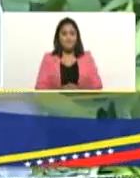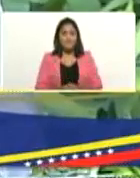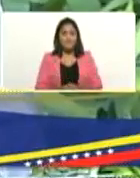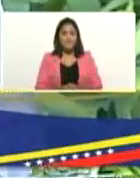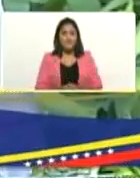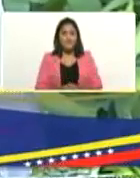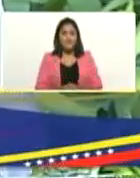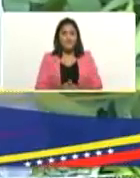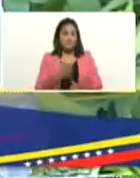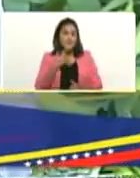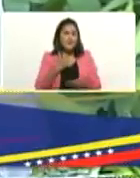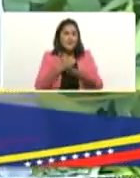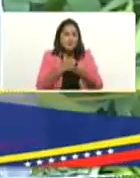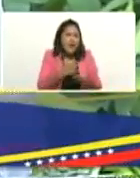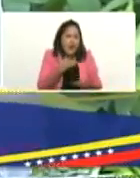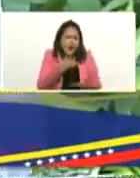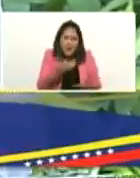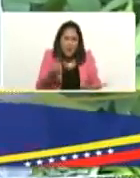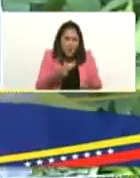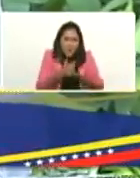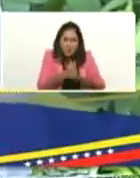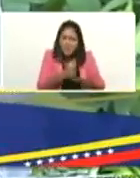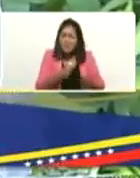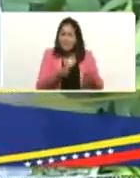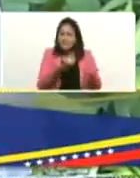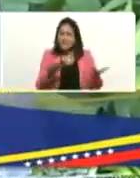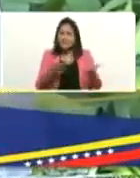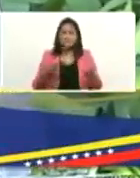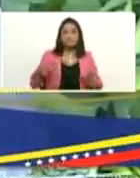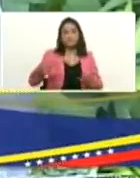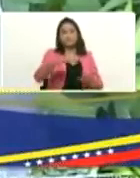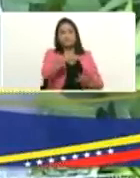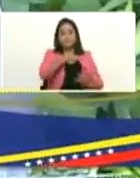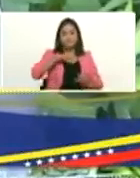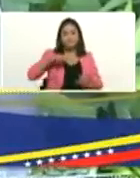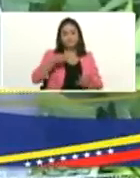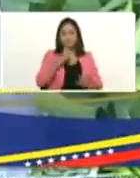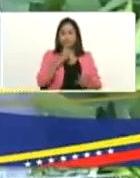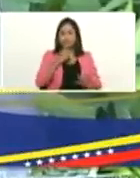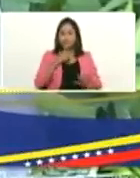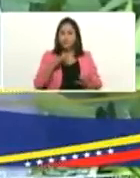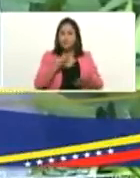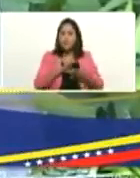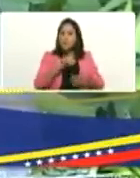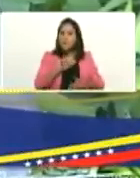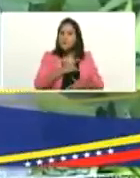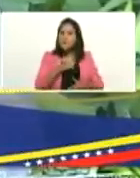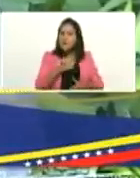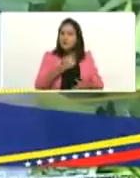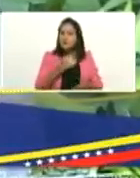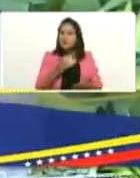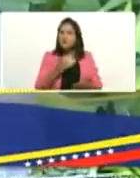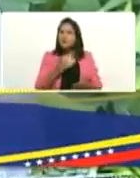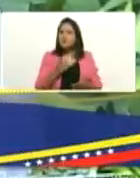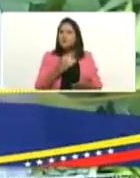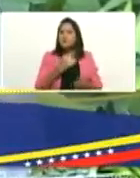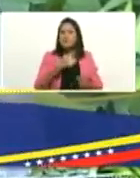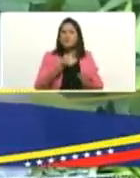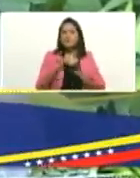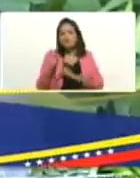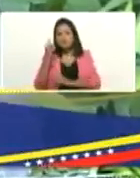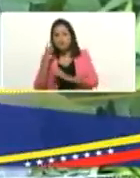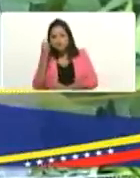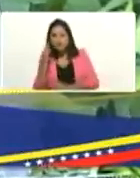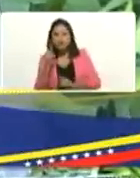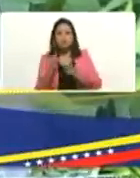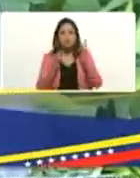dice, un granito de arena para que los espacios de nuestra hermosa ciudad universitaria de la UCB y del Jardín Botánico